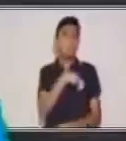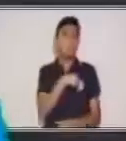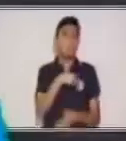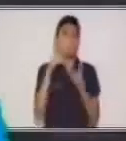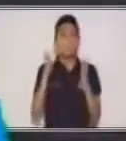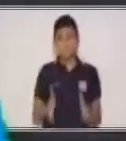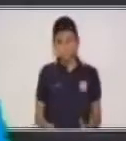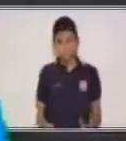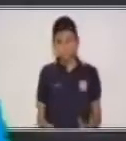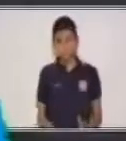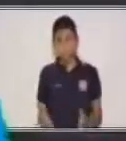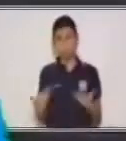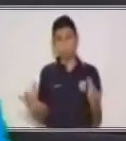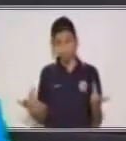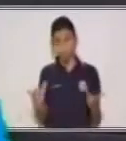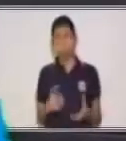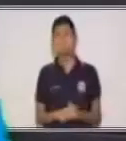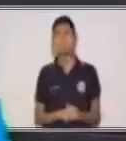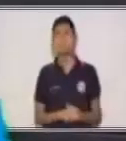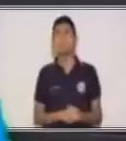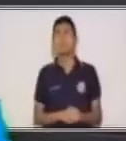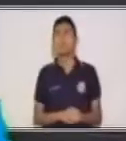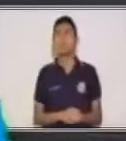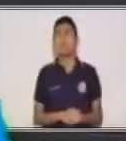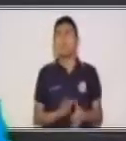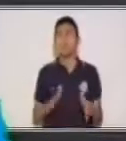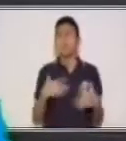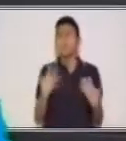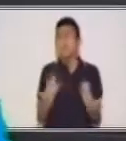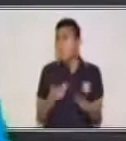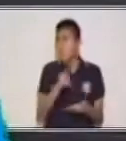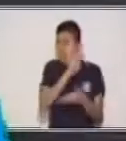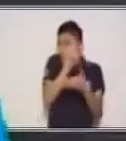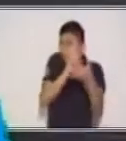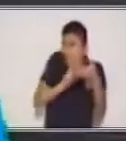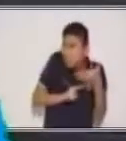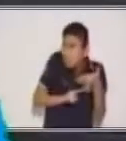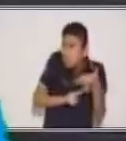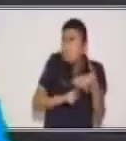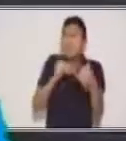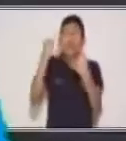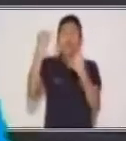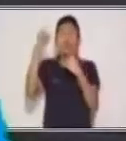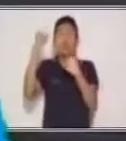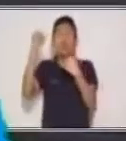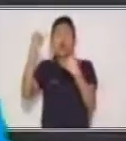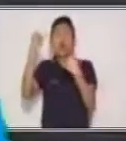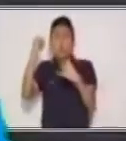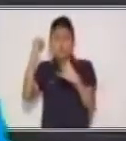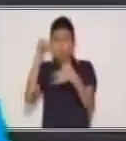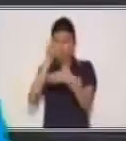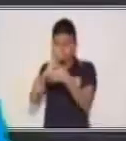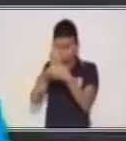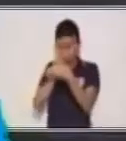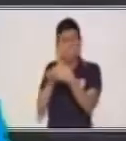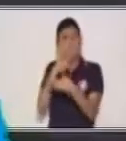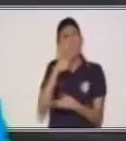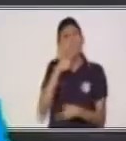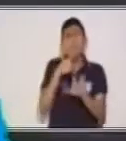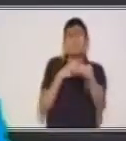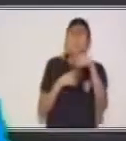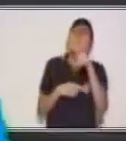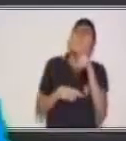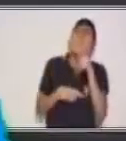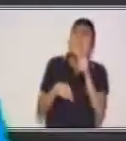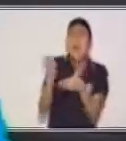caemos en dos casos. Tenemos, ¿qué leímos? Bueno, leímos el informe. Bueno, leyó el informe. ¿Quién? ¿Qué persona